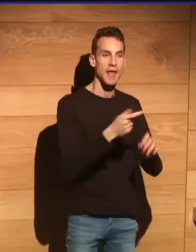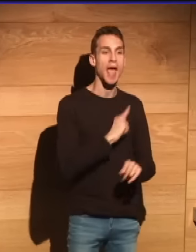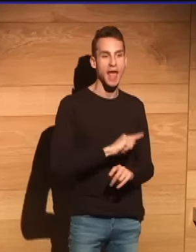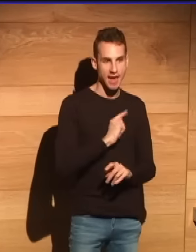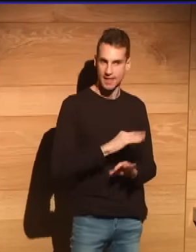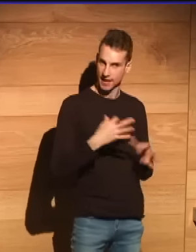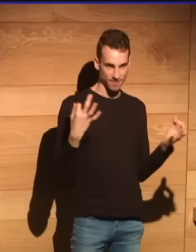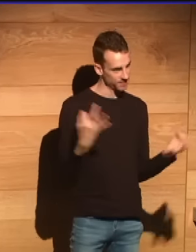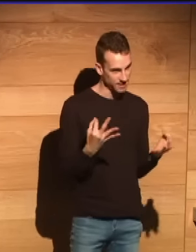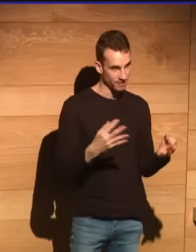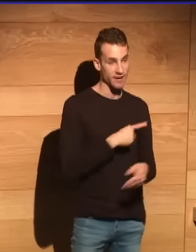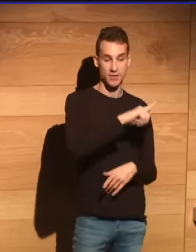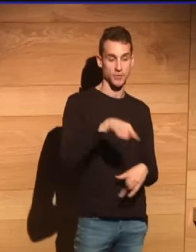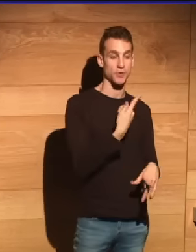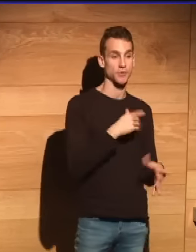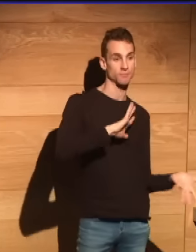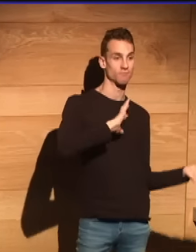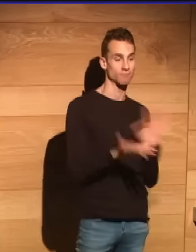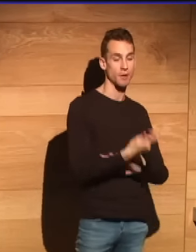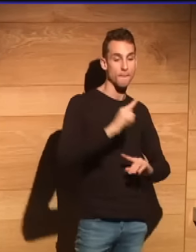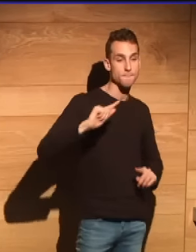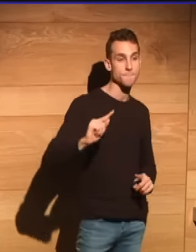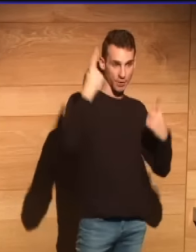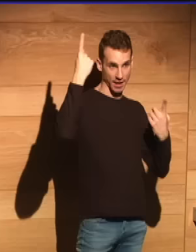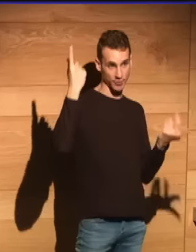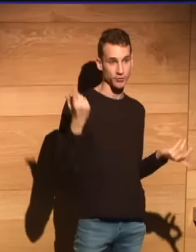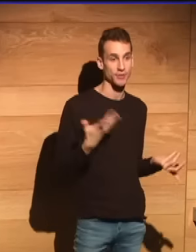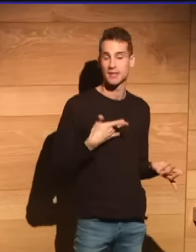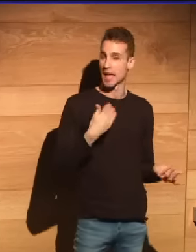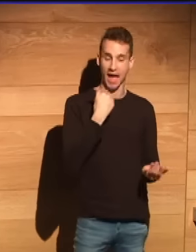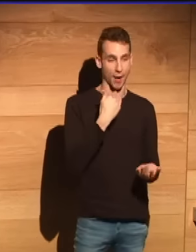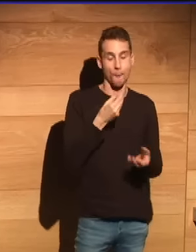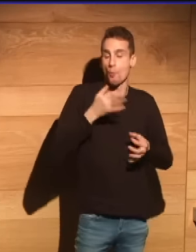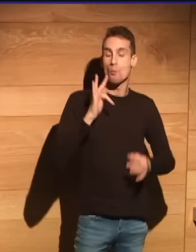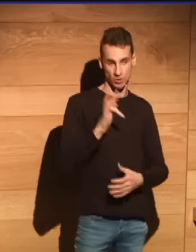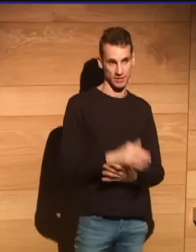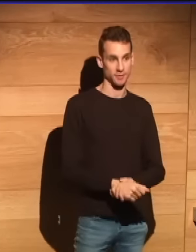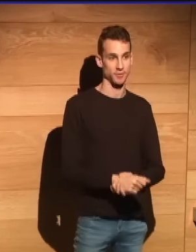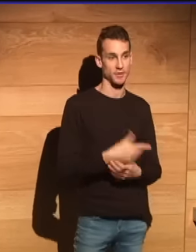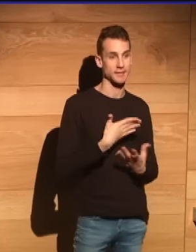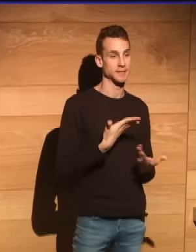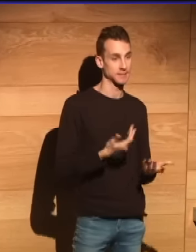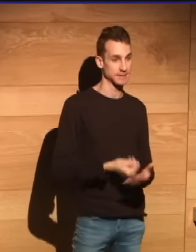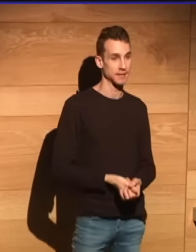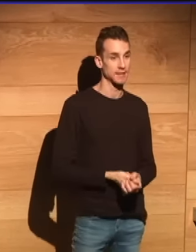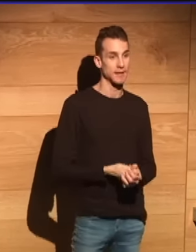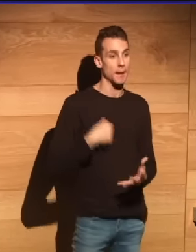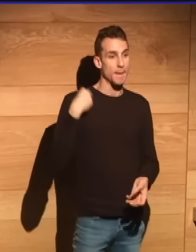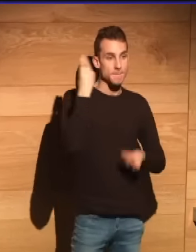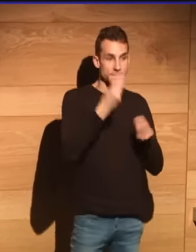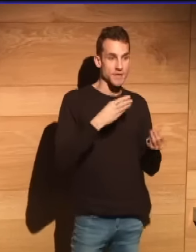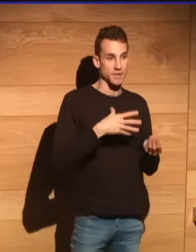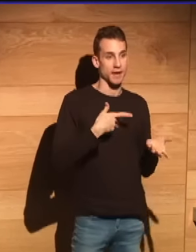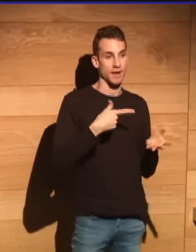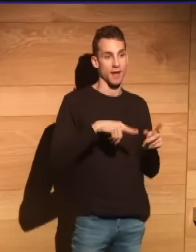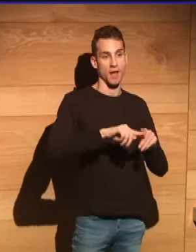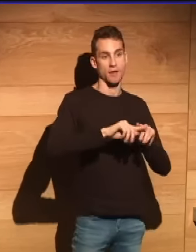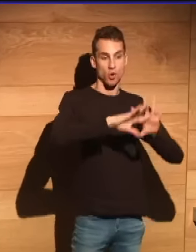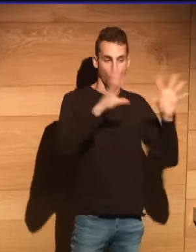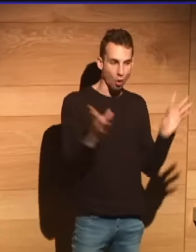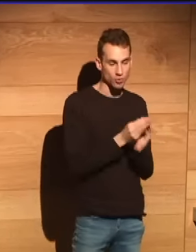hayamos convertido en pioneros creo que es una buenísima noticia. Así que, Karma, yo creo que por concluir